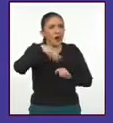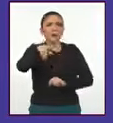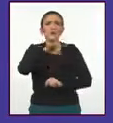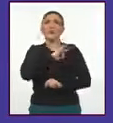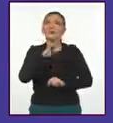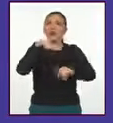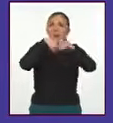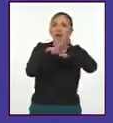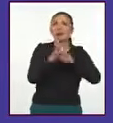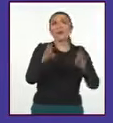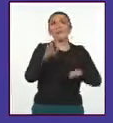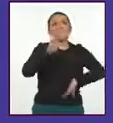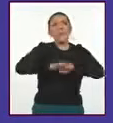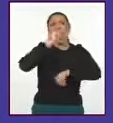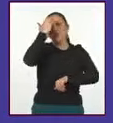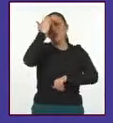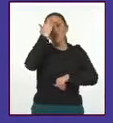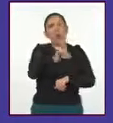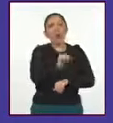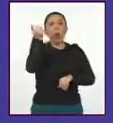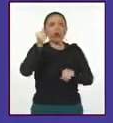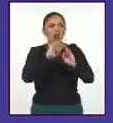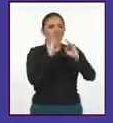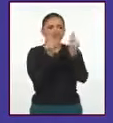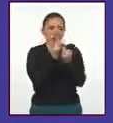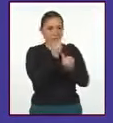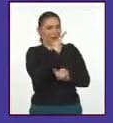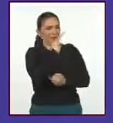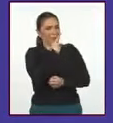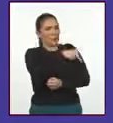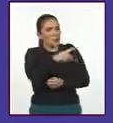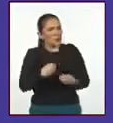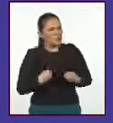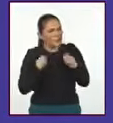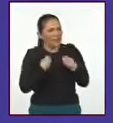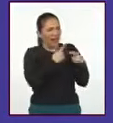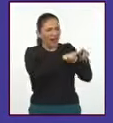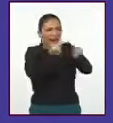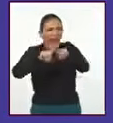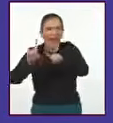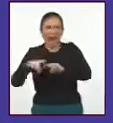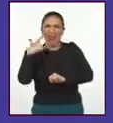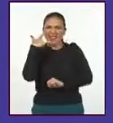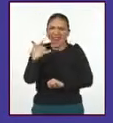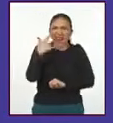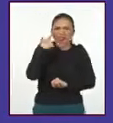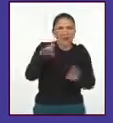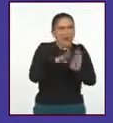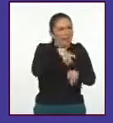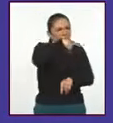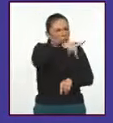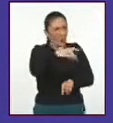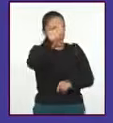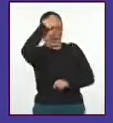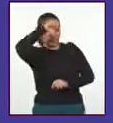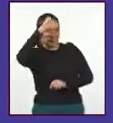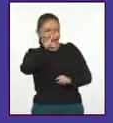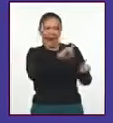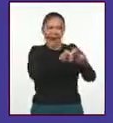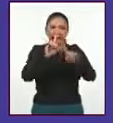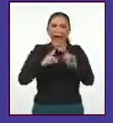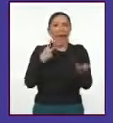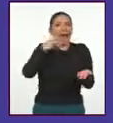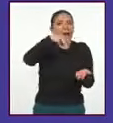llegar a conocer muchas más formas de conocer el mundo, muchas más formas de experimentar. También es en